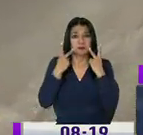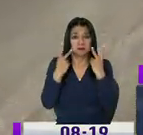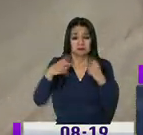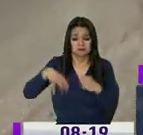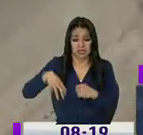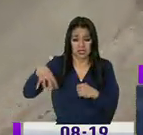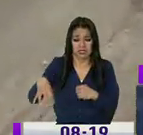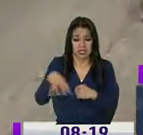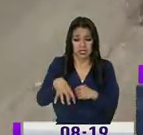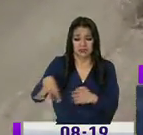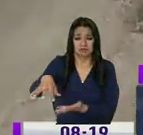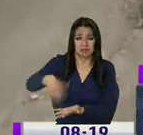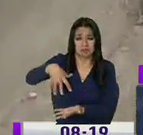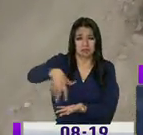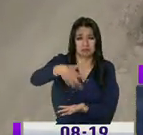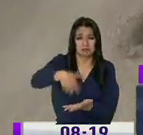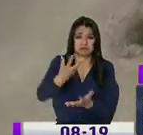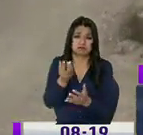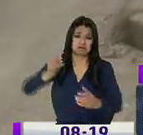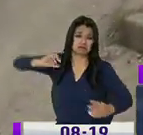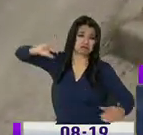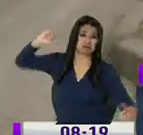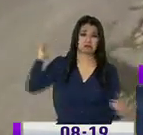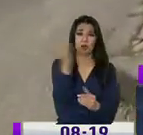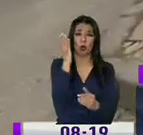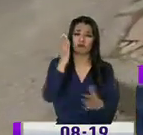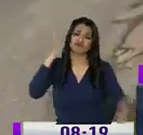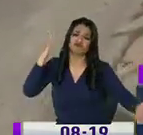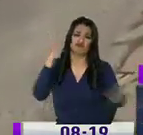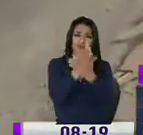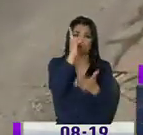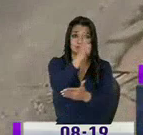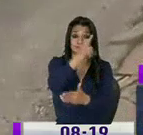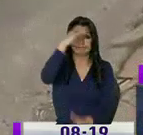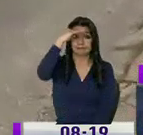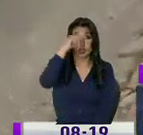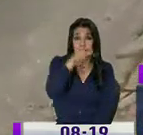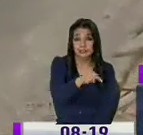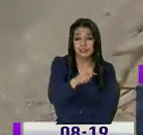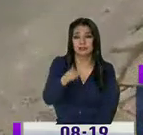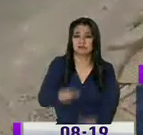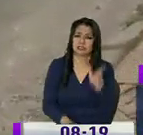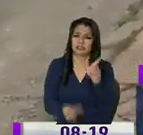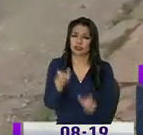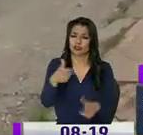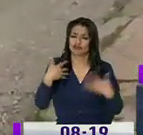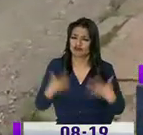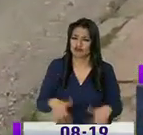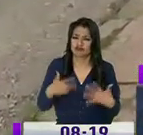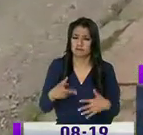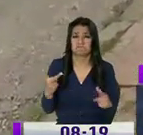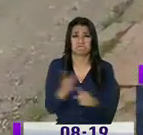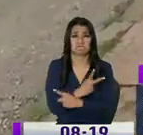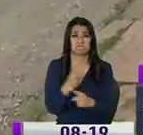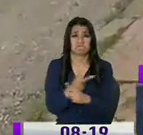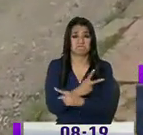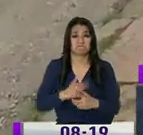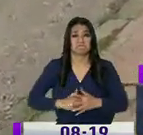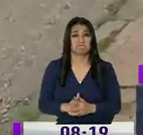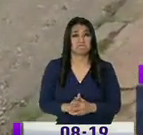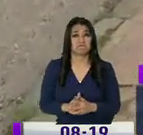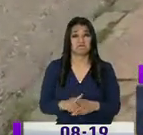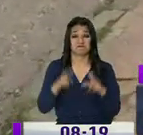se han sacado, las usaron como proyectiles en contra de la Policía Nacional. Y pues